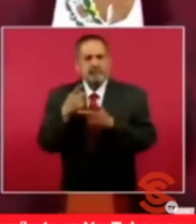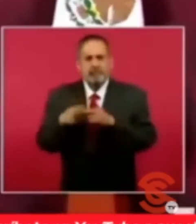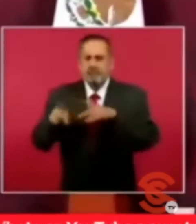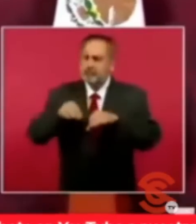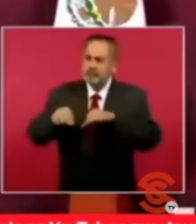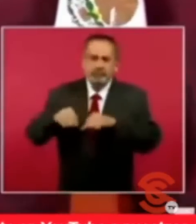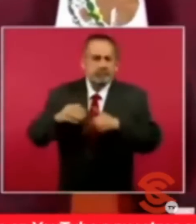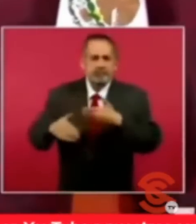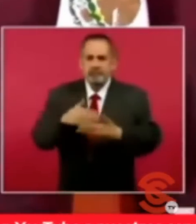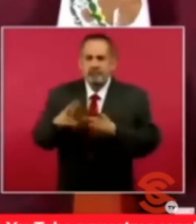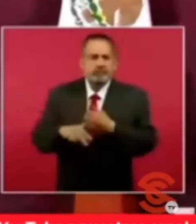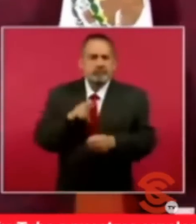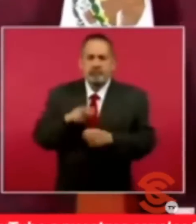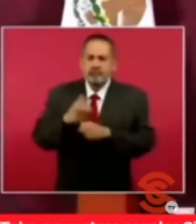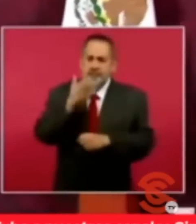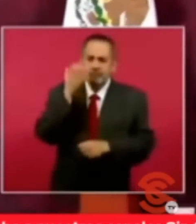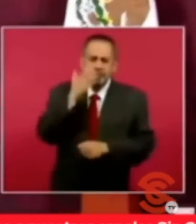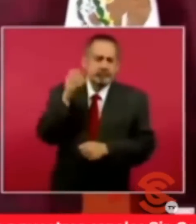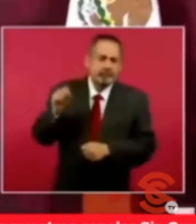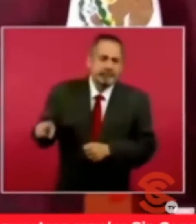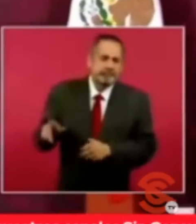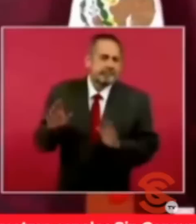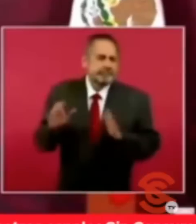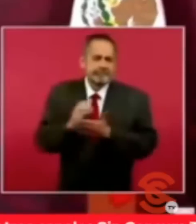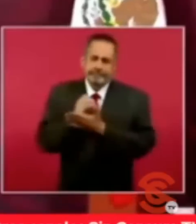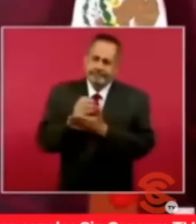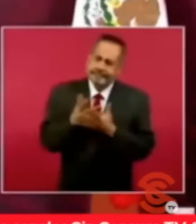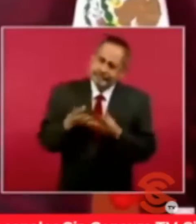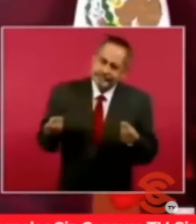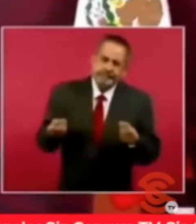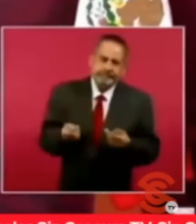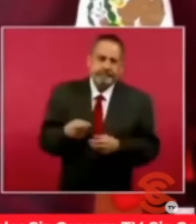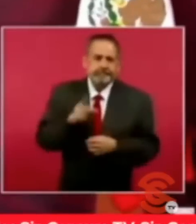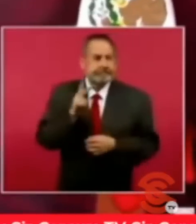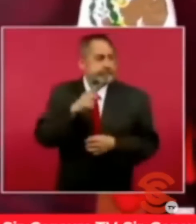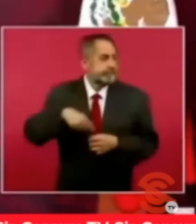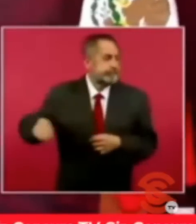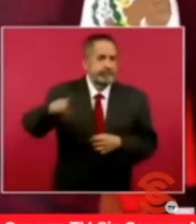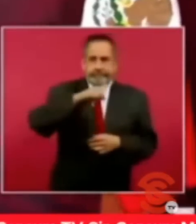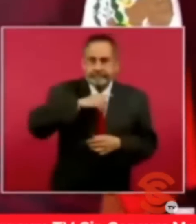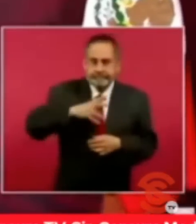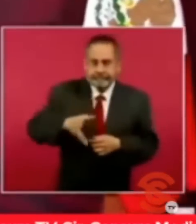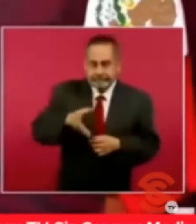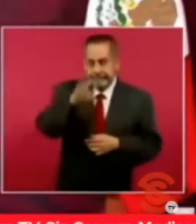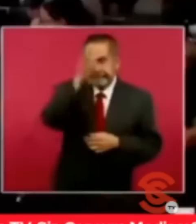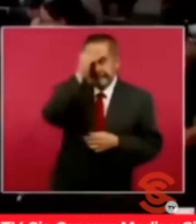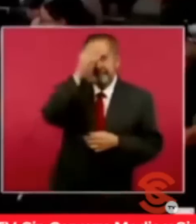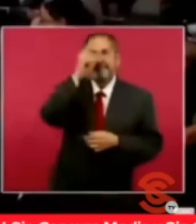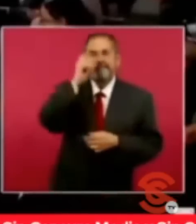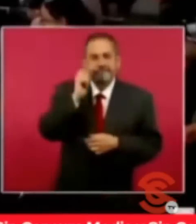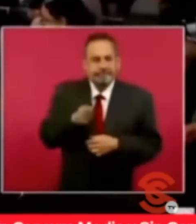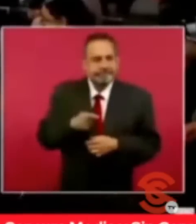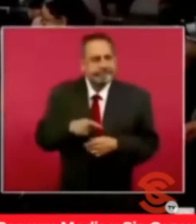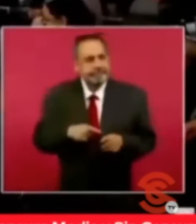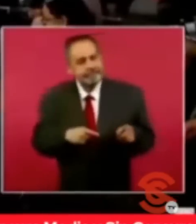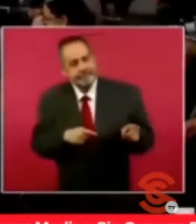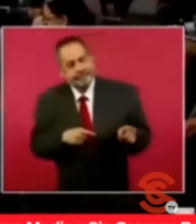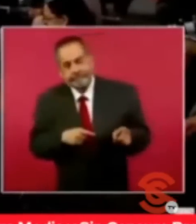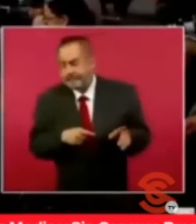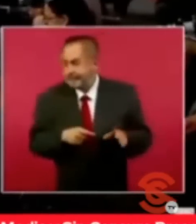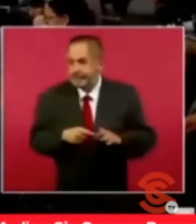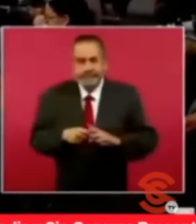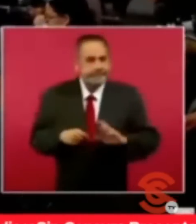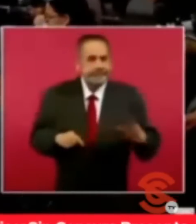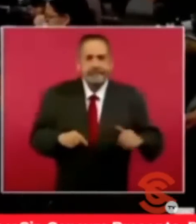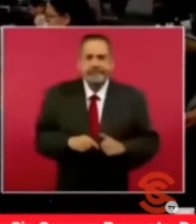manera cotidiana, pero pues nos queda de enseñanza a los mexicanos que es